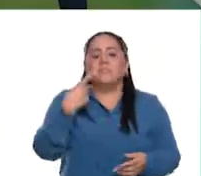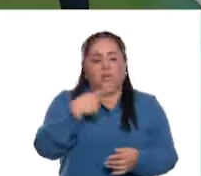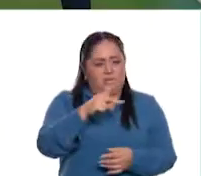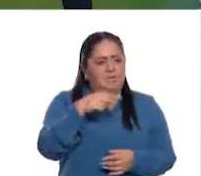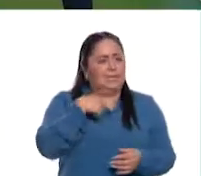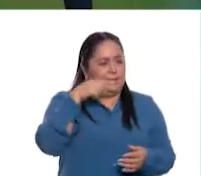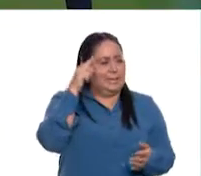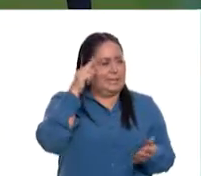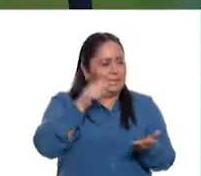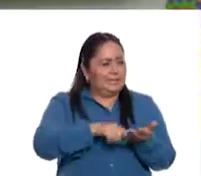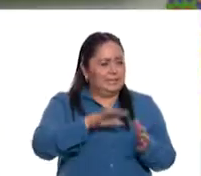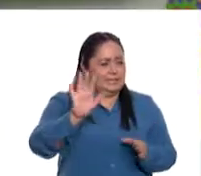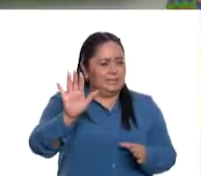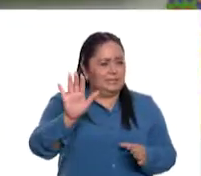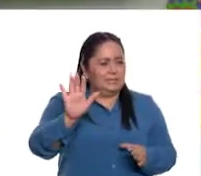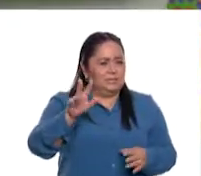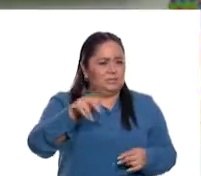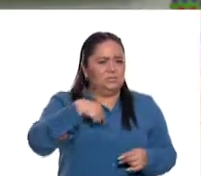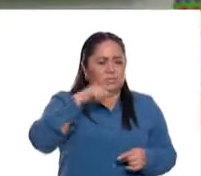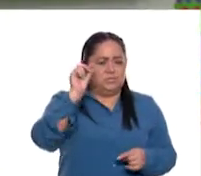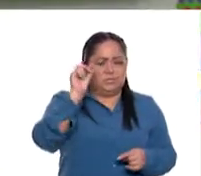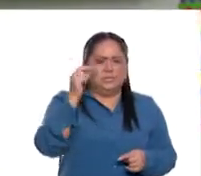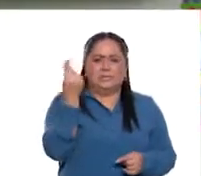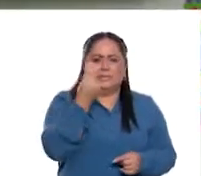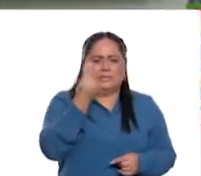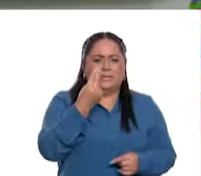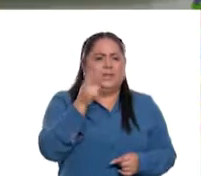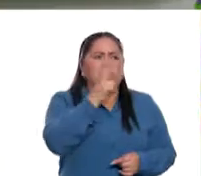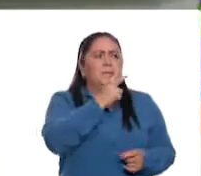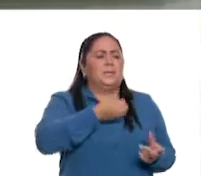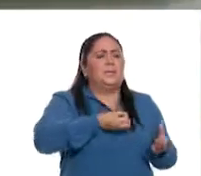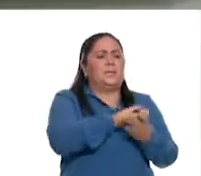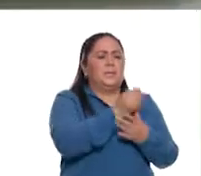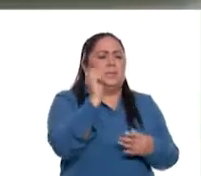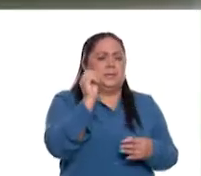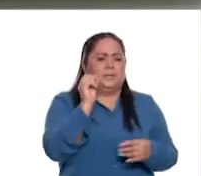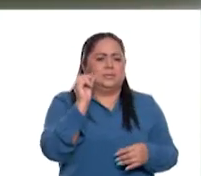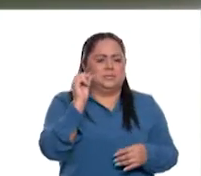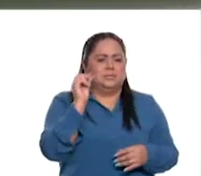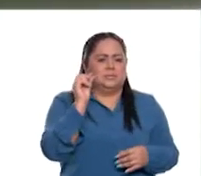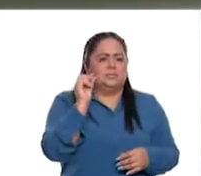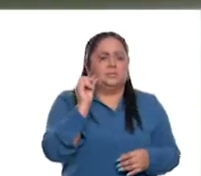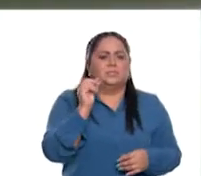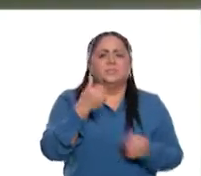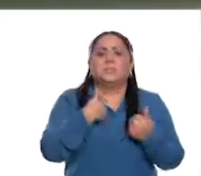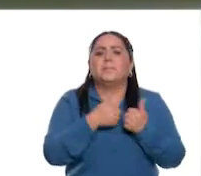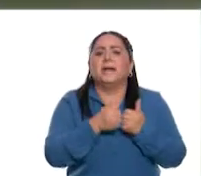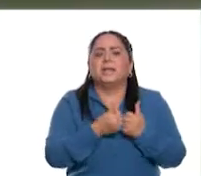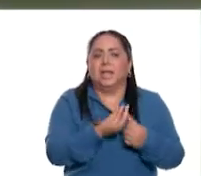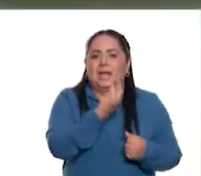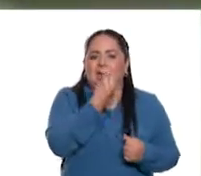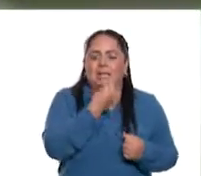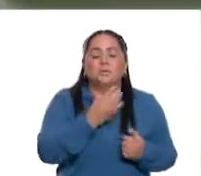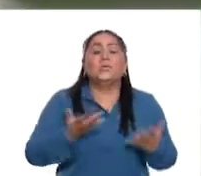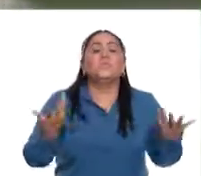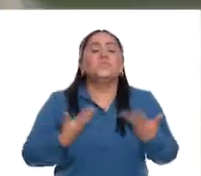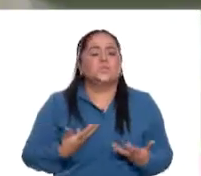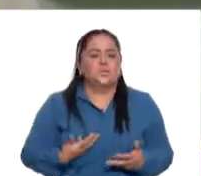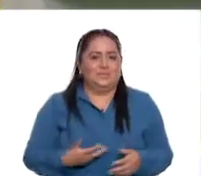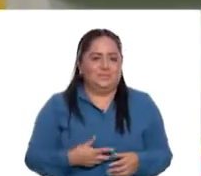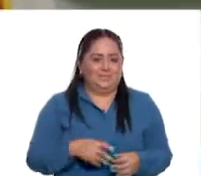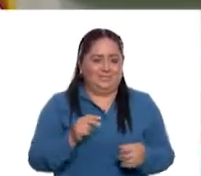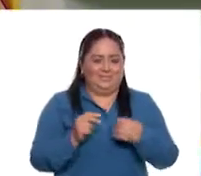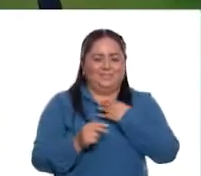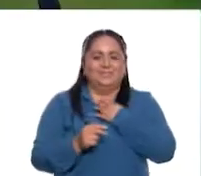que voy a buscar tantito aire ya sé, un pancito para el susto. ¿Quieren uno? ¿Les traigo